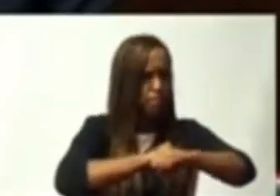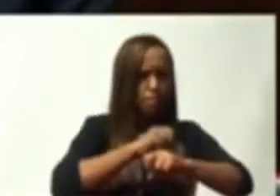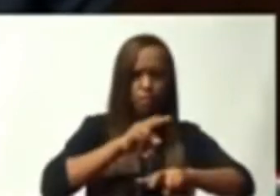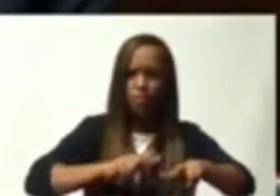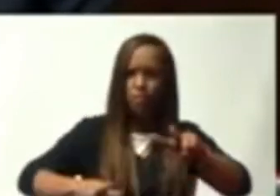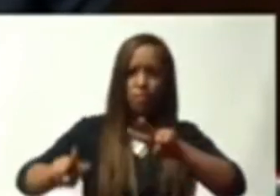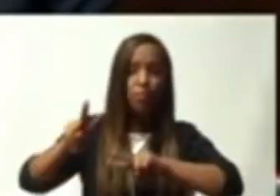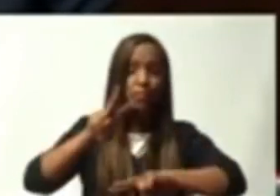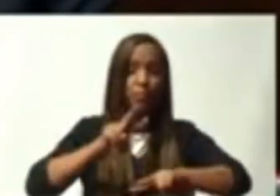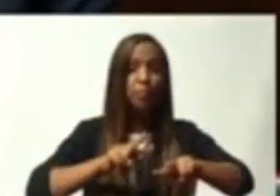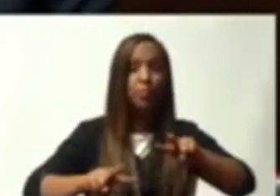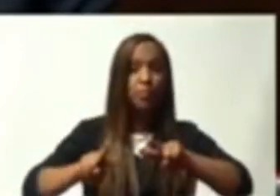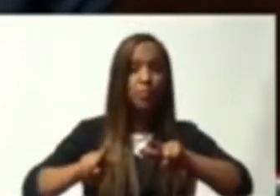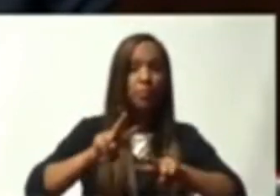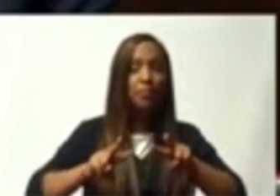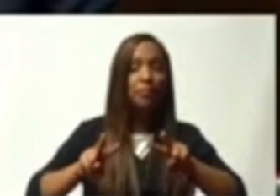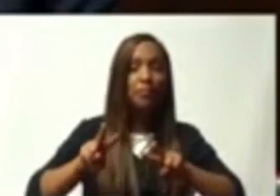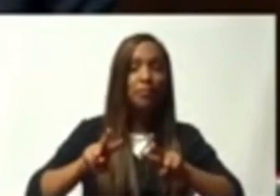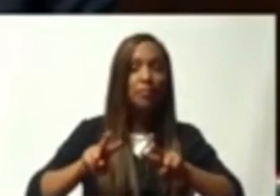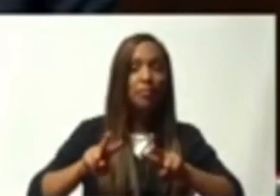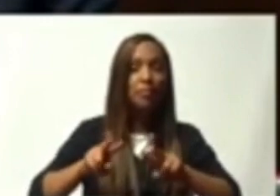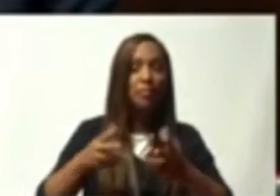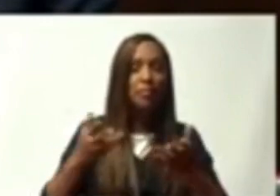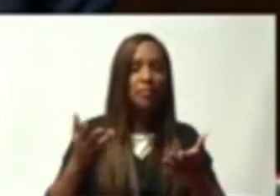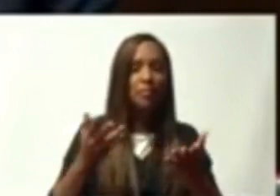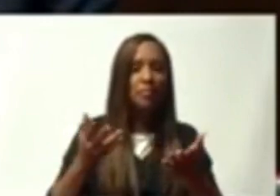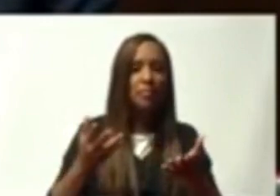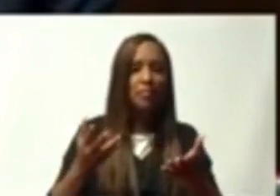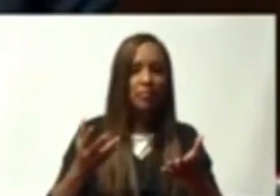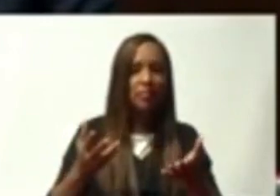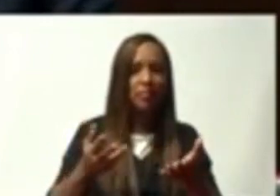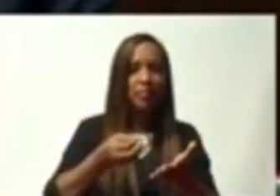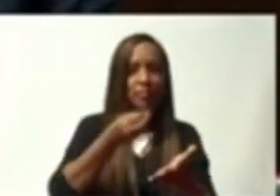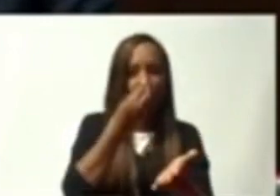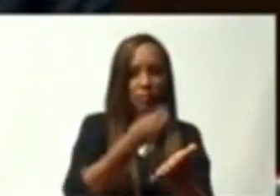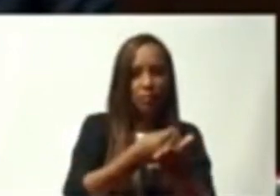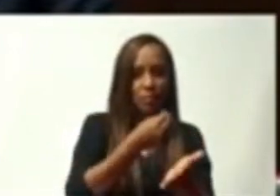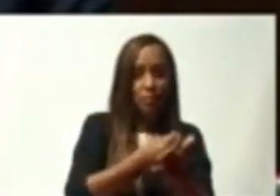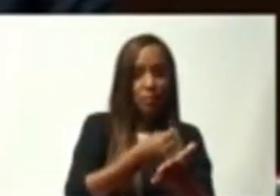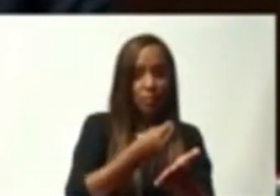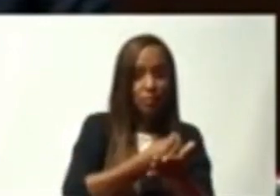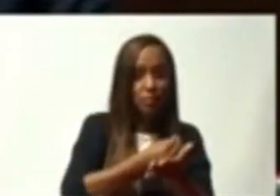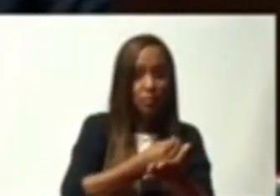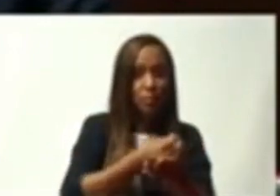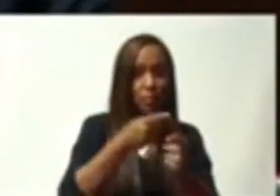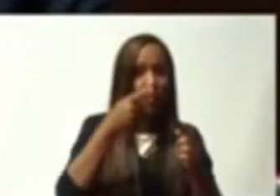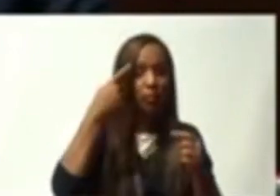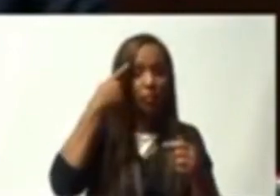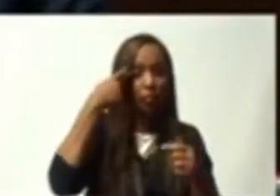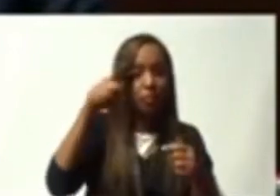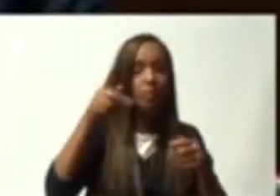y vigilante para el funcionamiento de las cosas públicas.